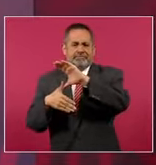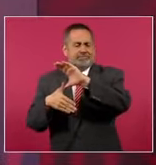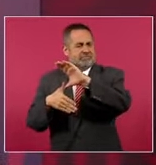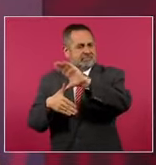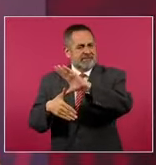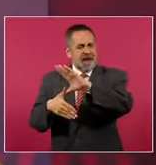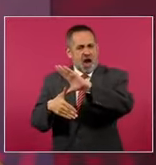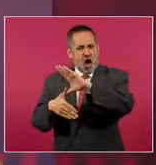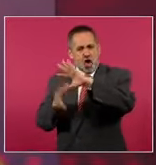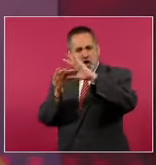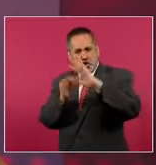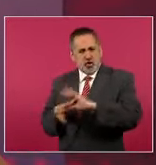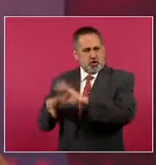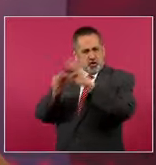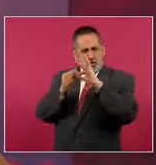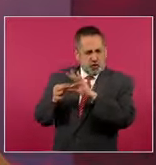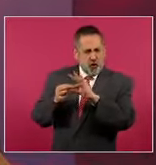buscar la unidad de toda América.